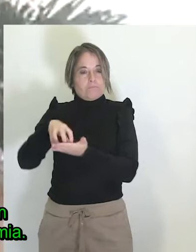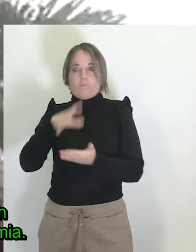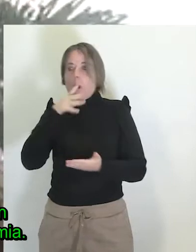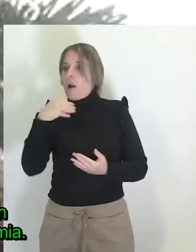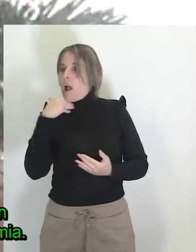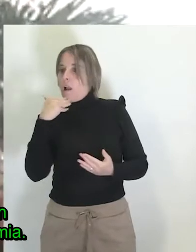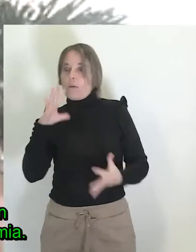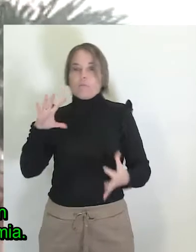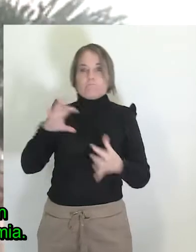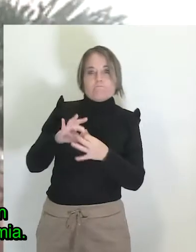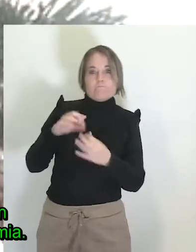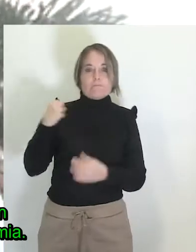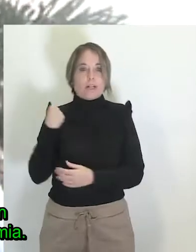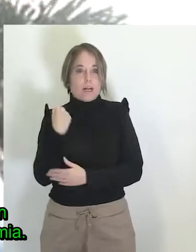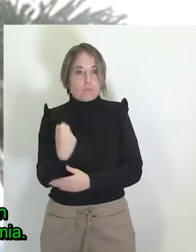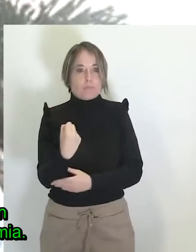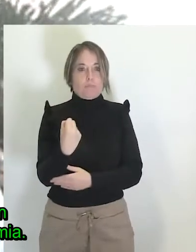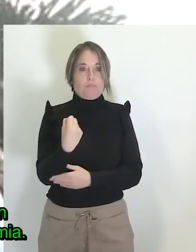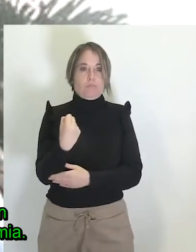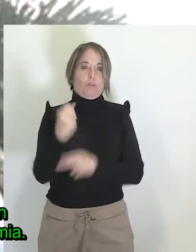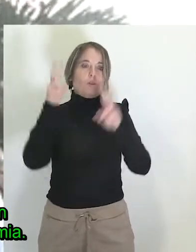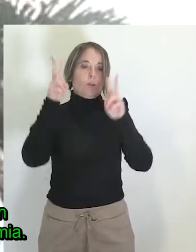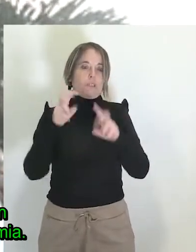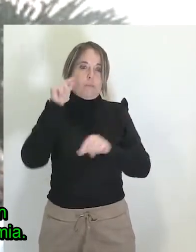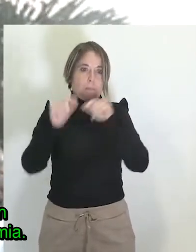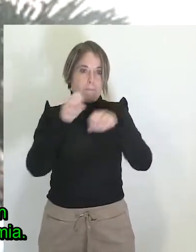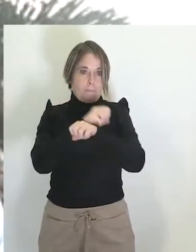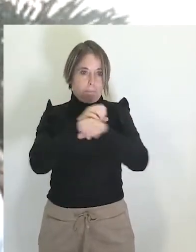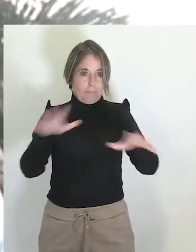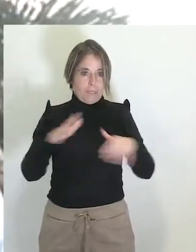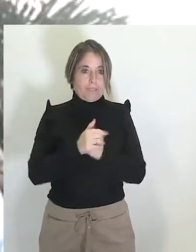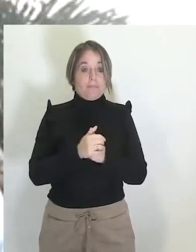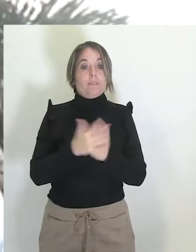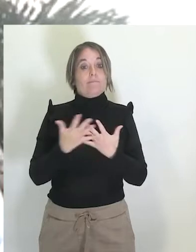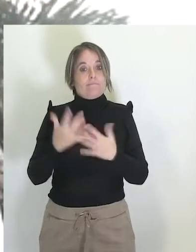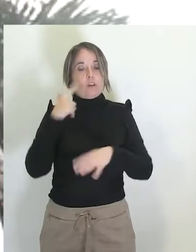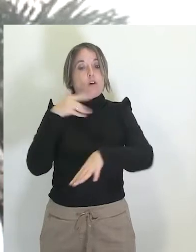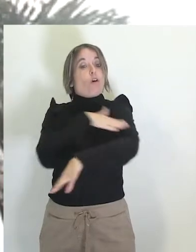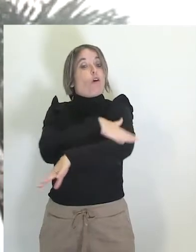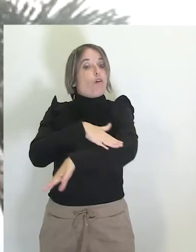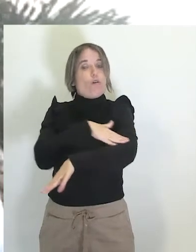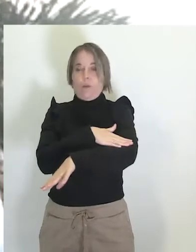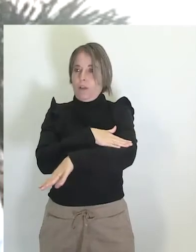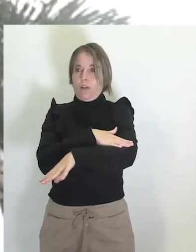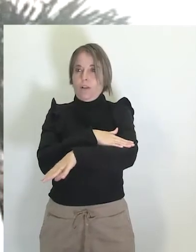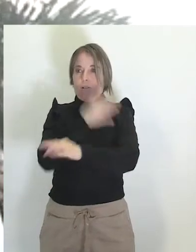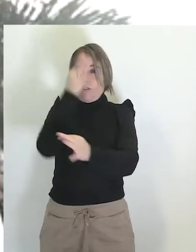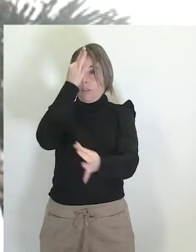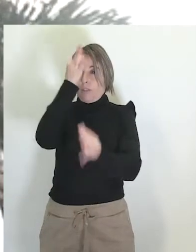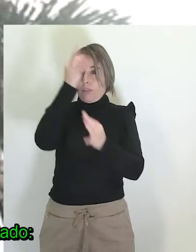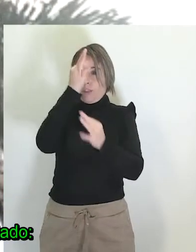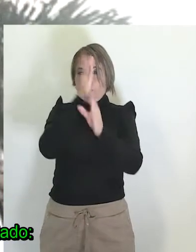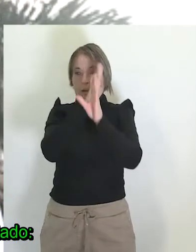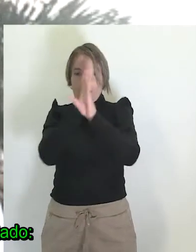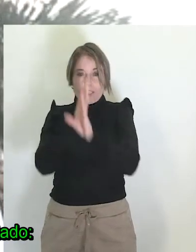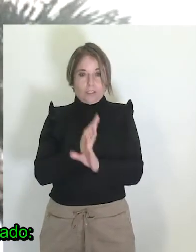por tener alguna vinculación y apoyo en el tema de pandemia, porque el gobierno ha ocultado las